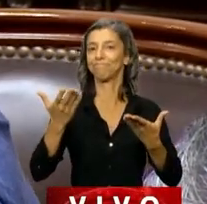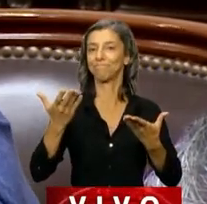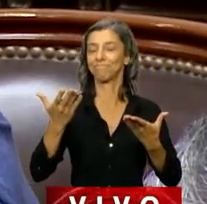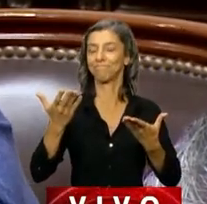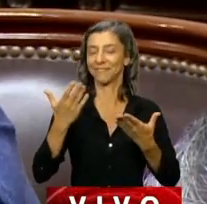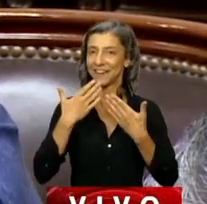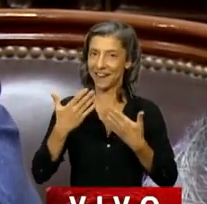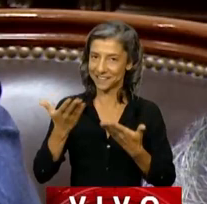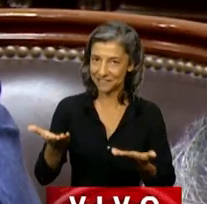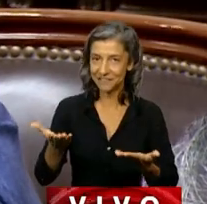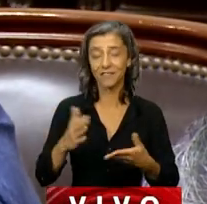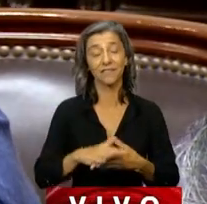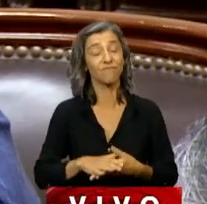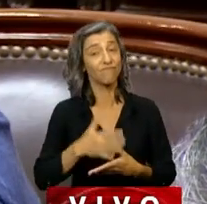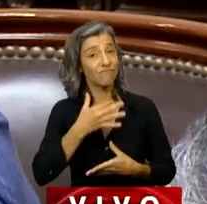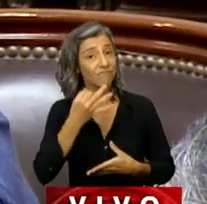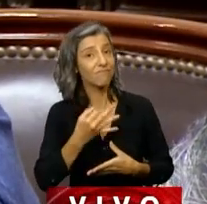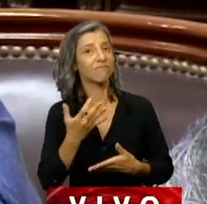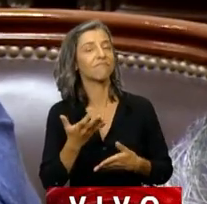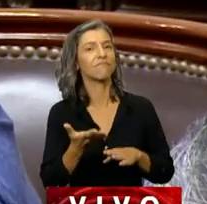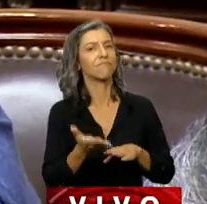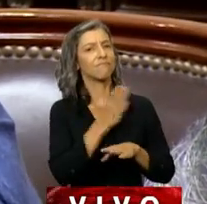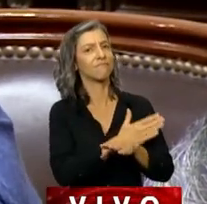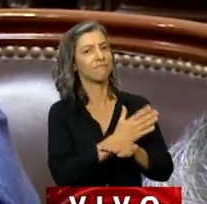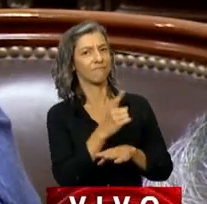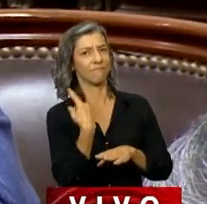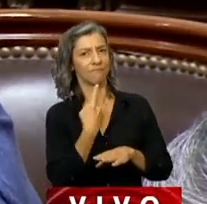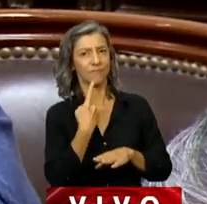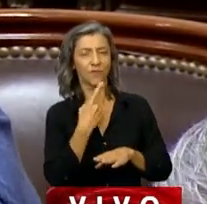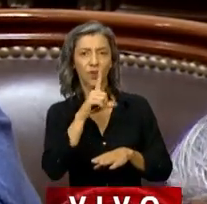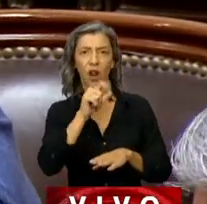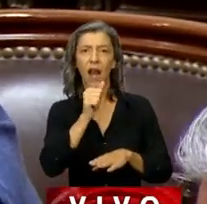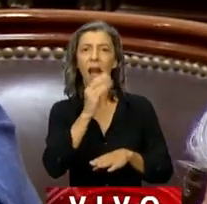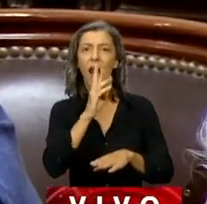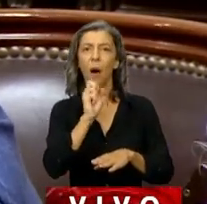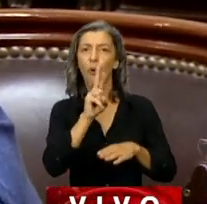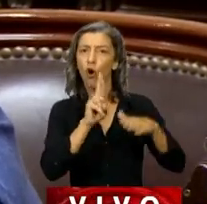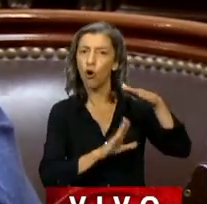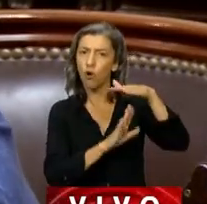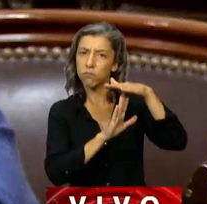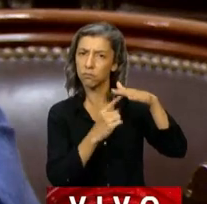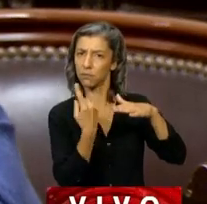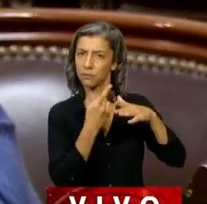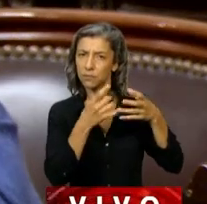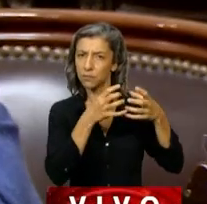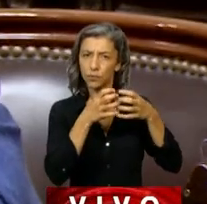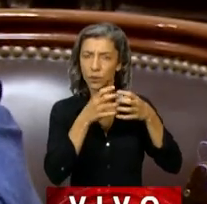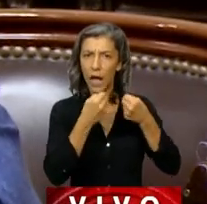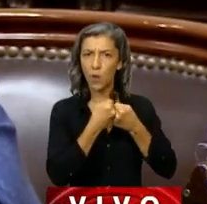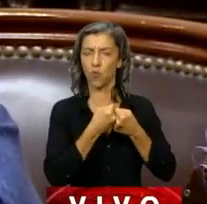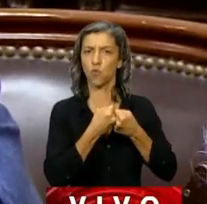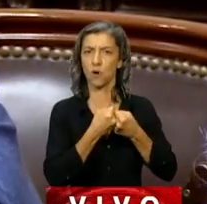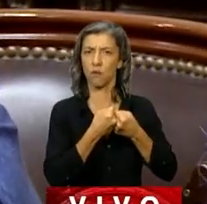que, a despecho de los acuerdos que se habían hecho en labor parlamentaria y que deben ser respetados, me parece a mí, porque son